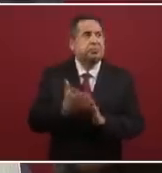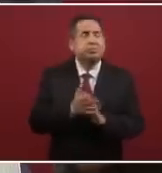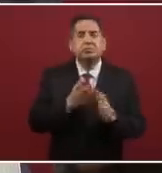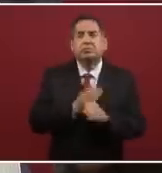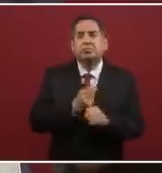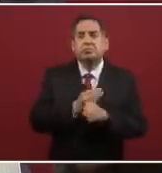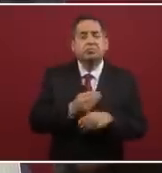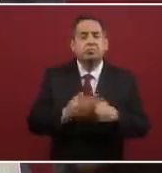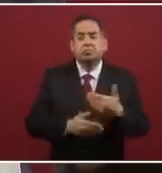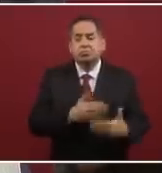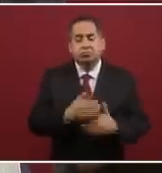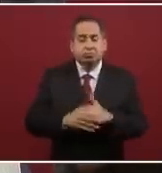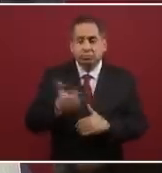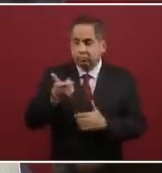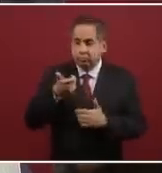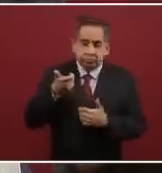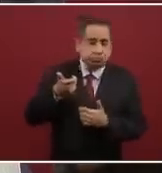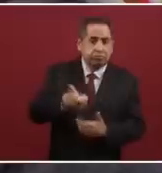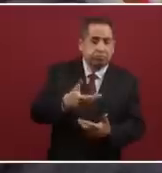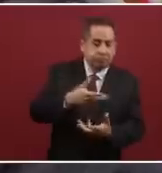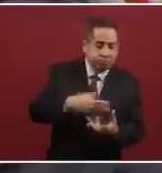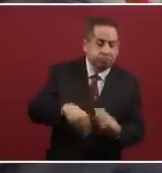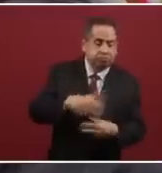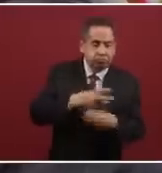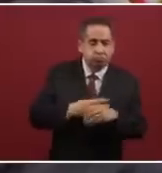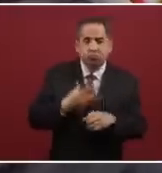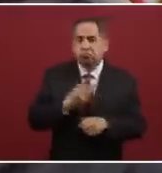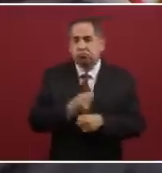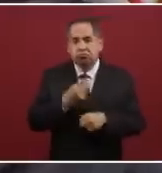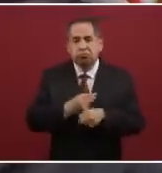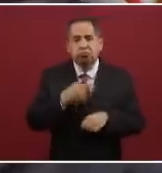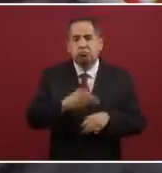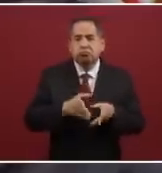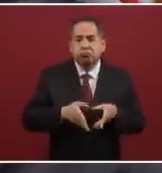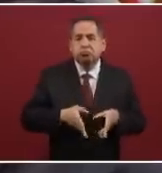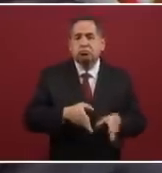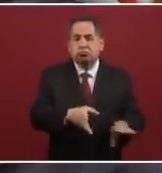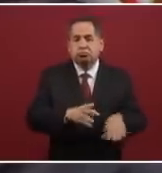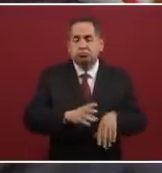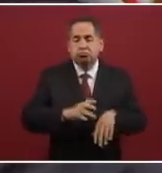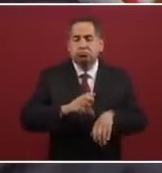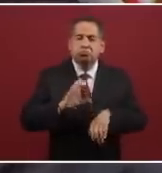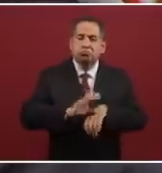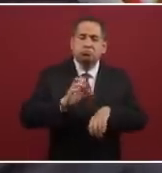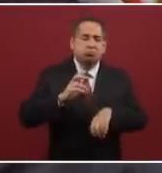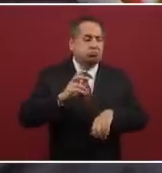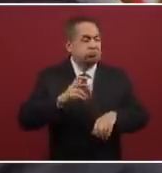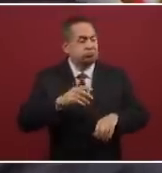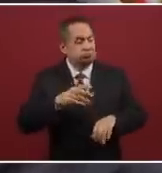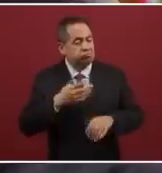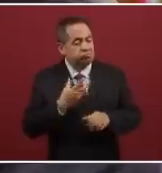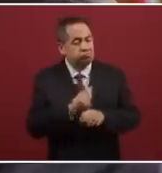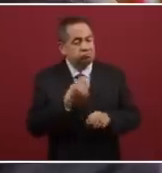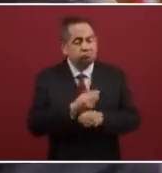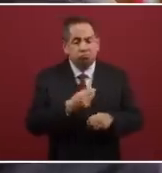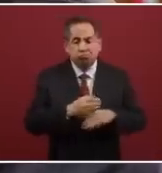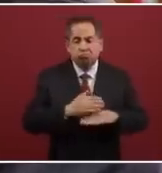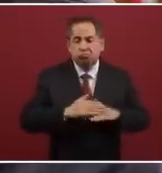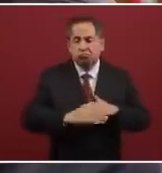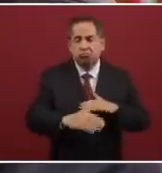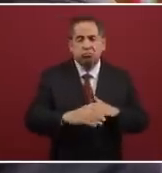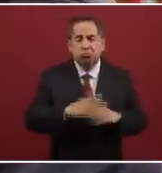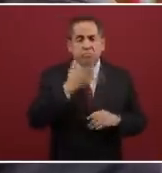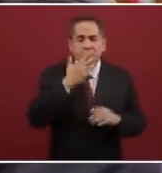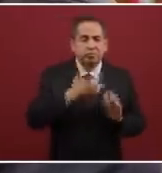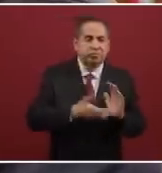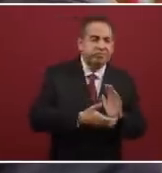esos fondos están pavimentando sus caminos, no con emulsión